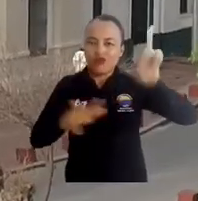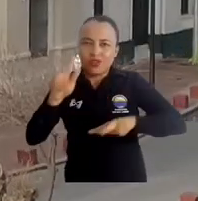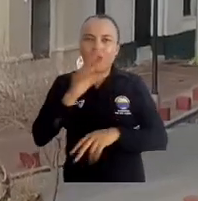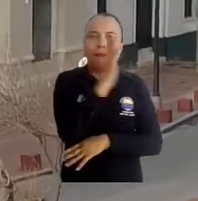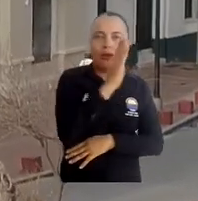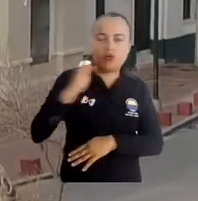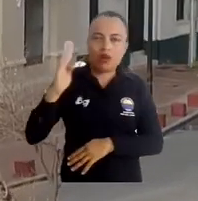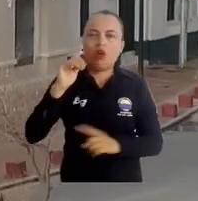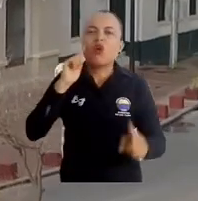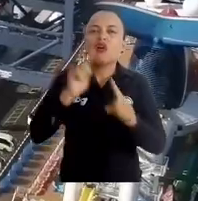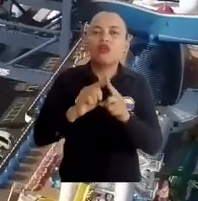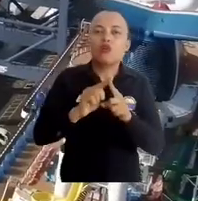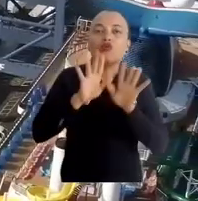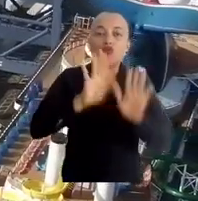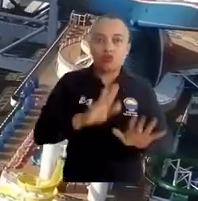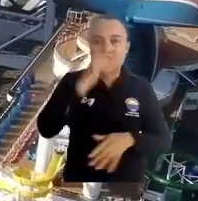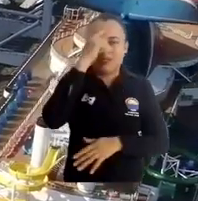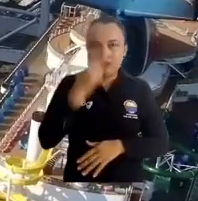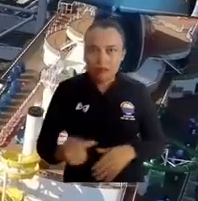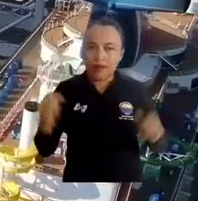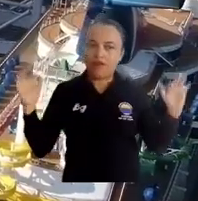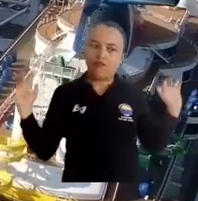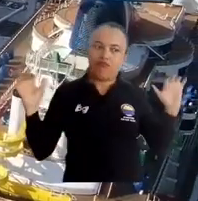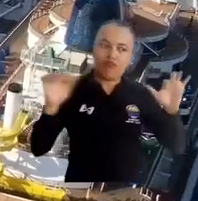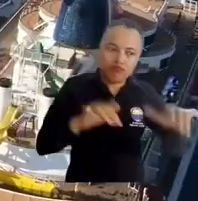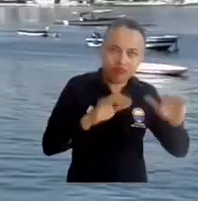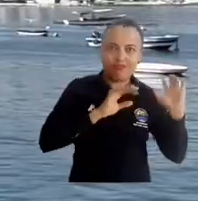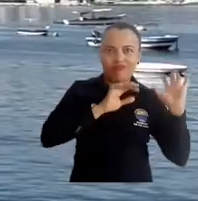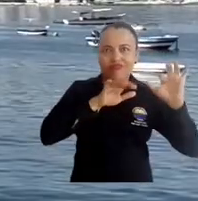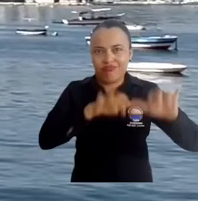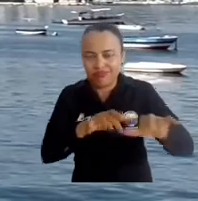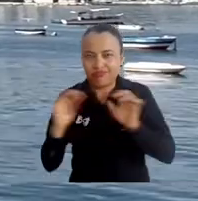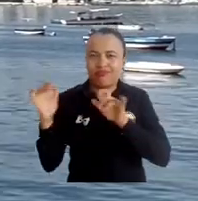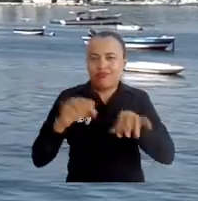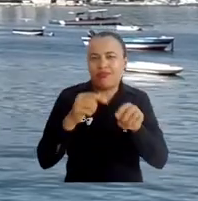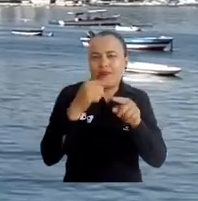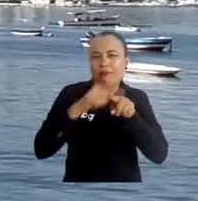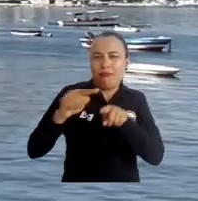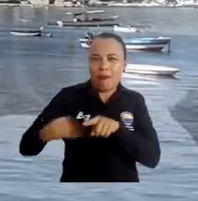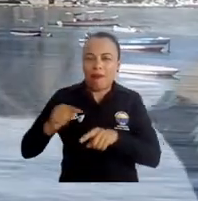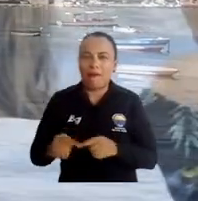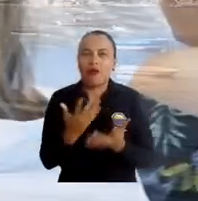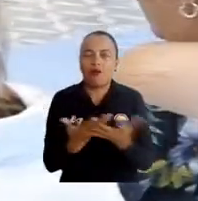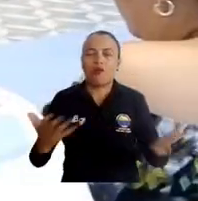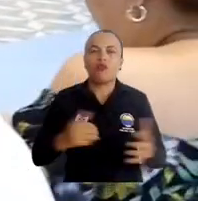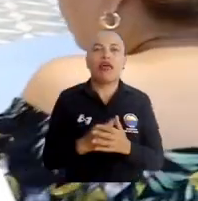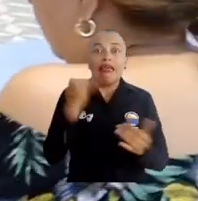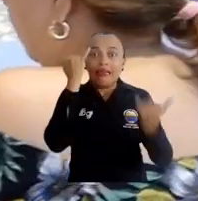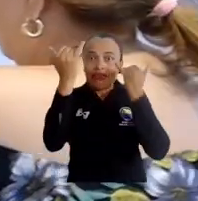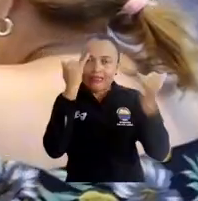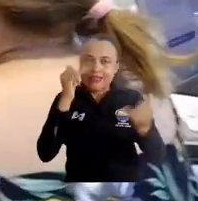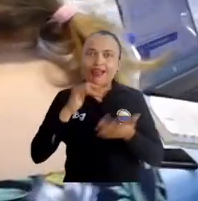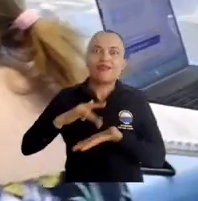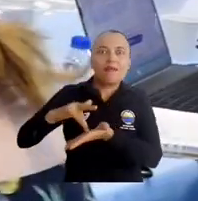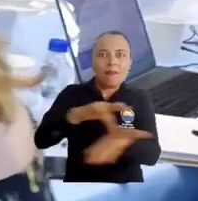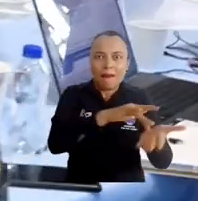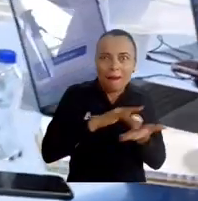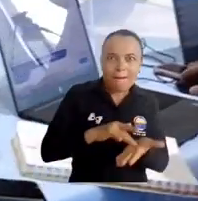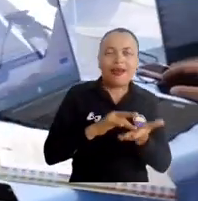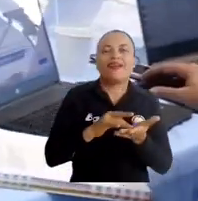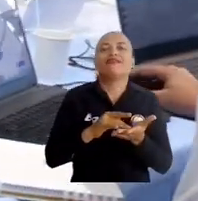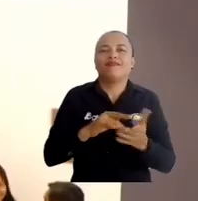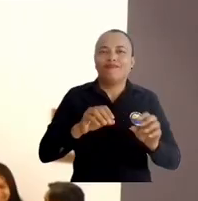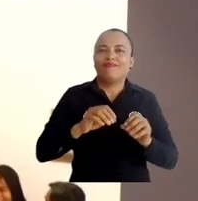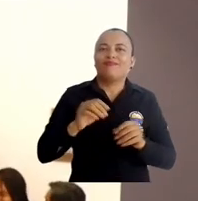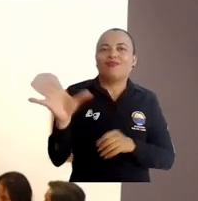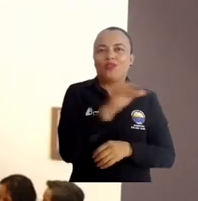una agenda para posicionar a Santa Marta como ciudad de eventos son algunas de las ideas que han surgido gracias a esta plataforma